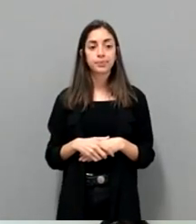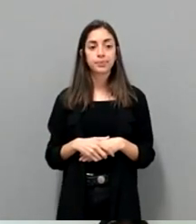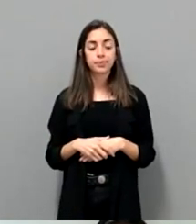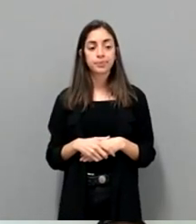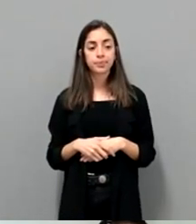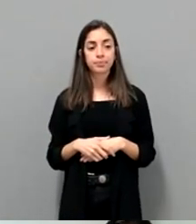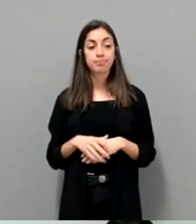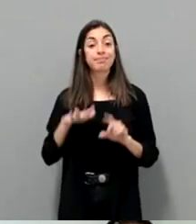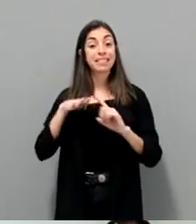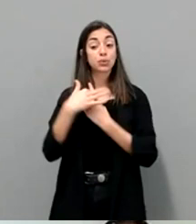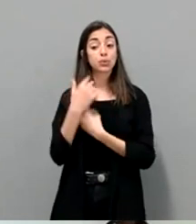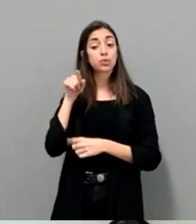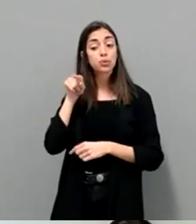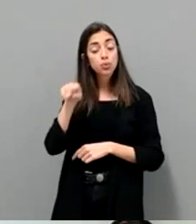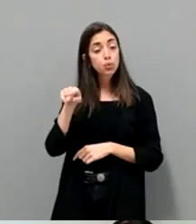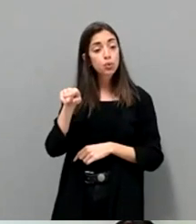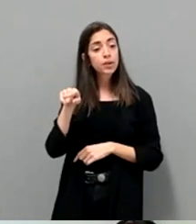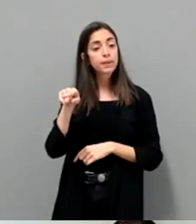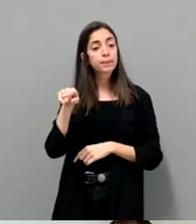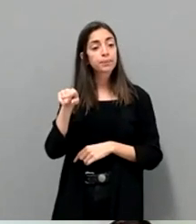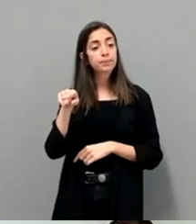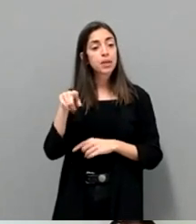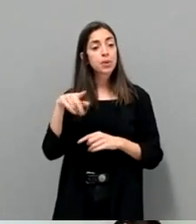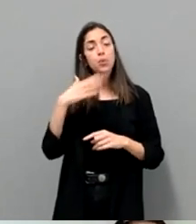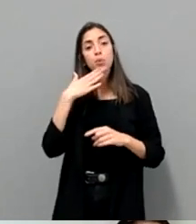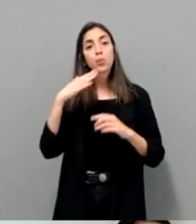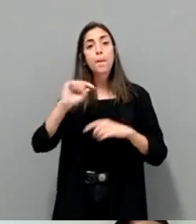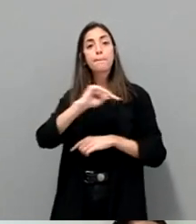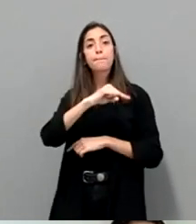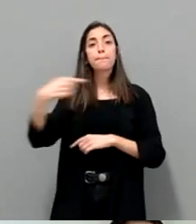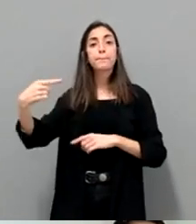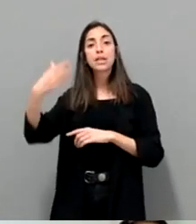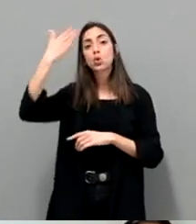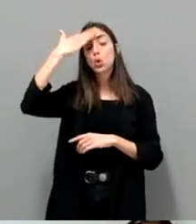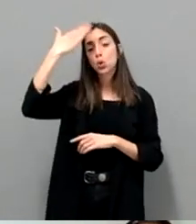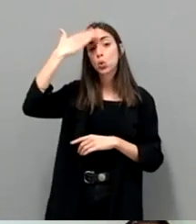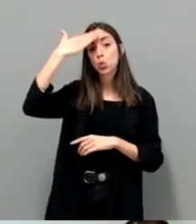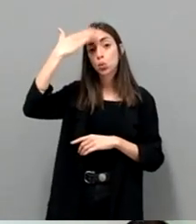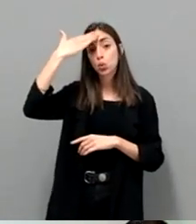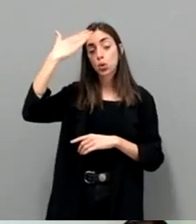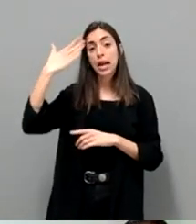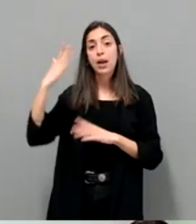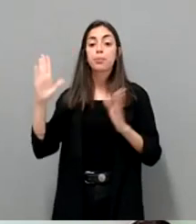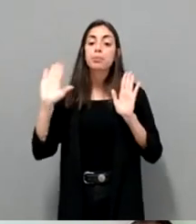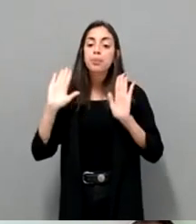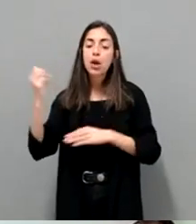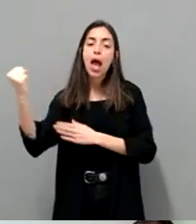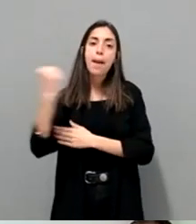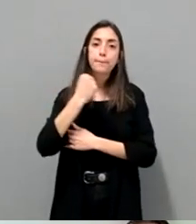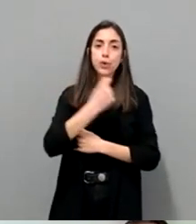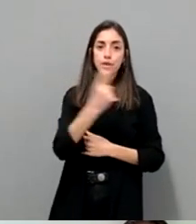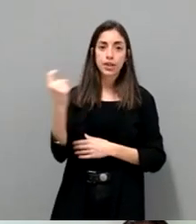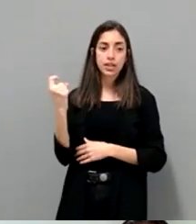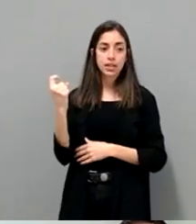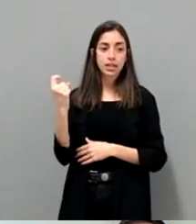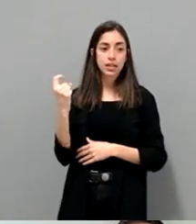En tu caso, un piso tutelado con apoyos, los necesarios, en el caso de la